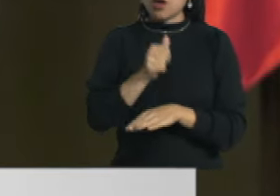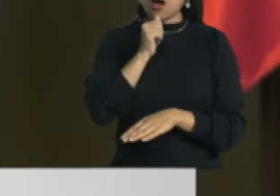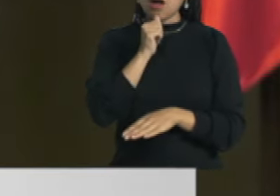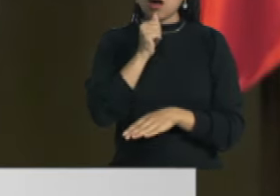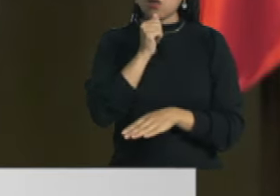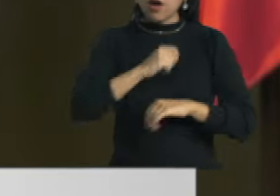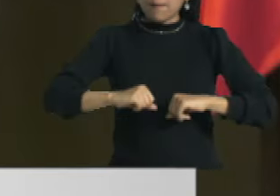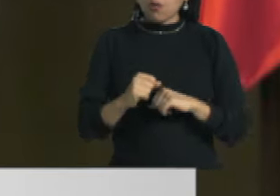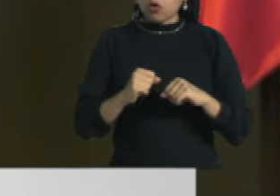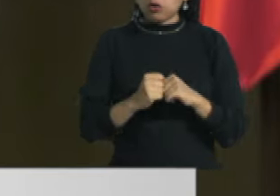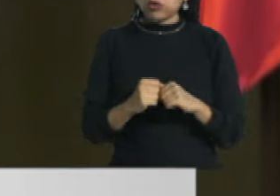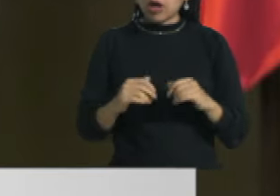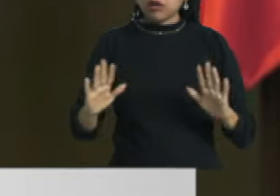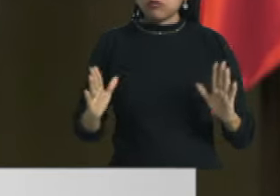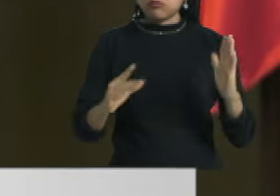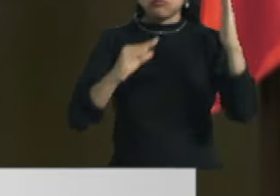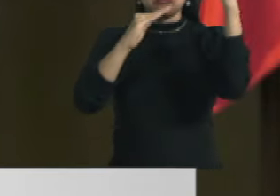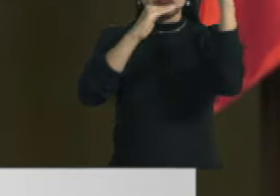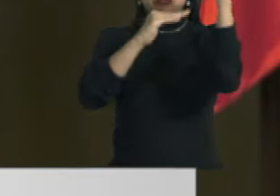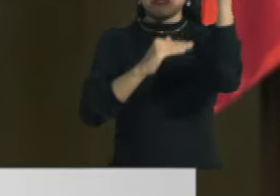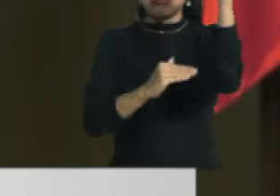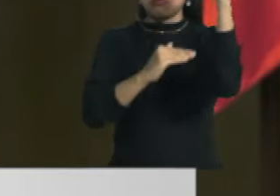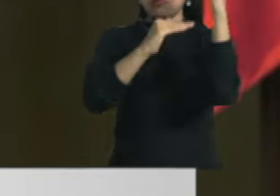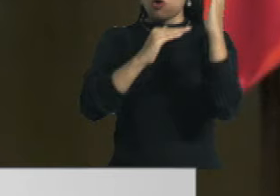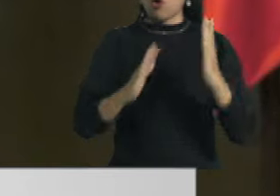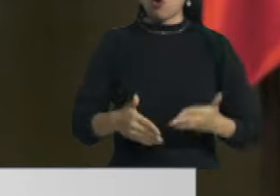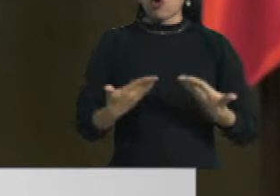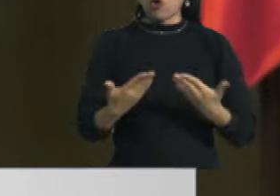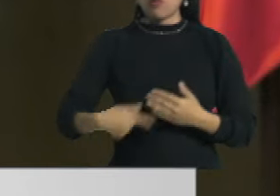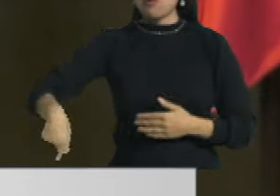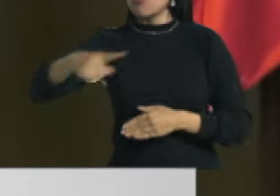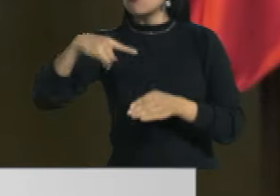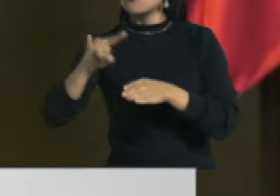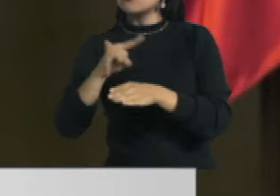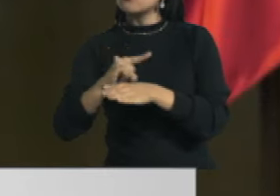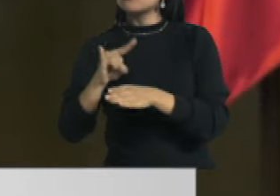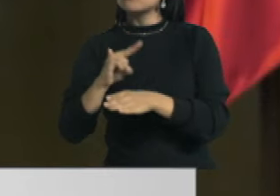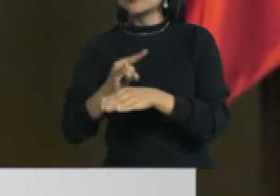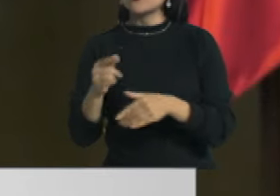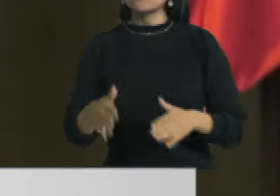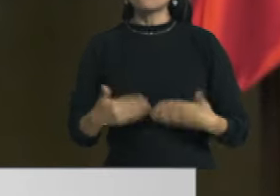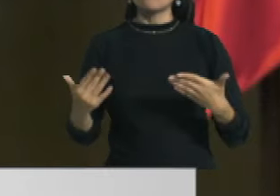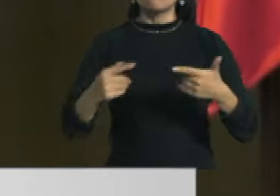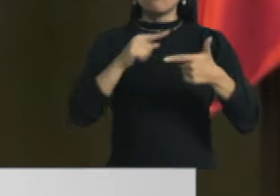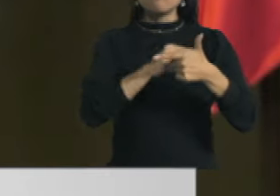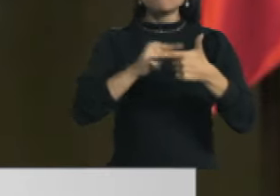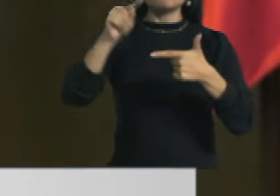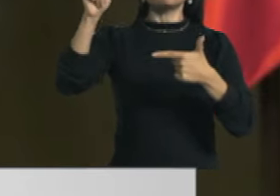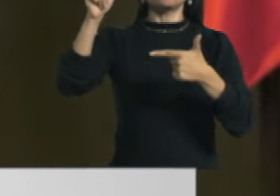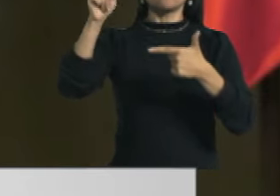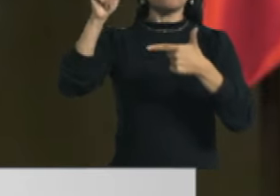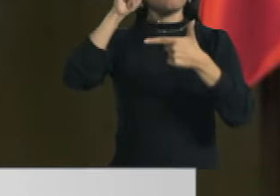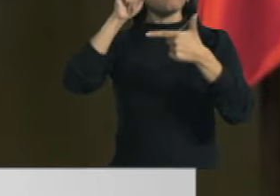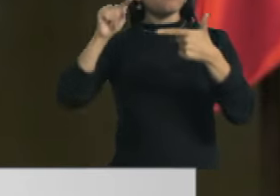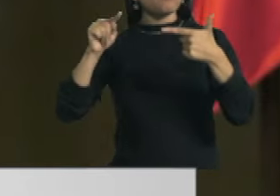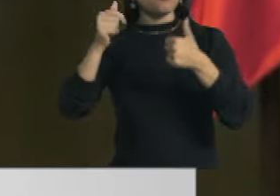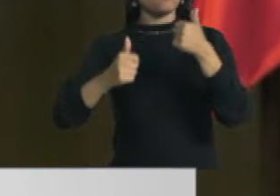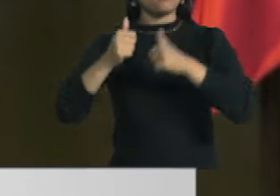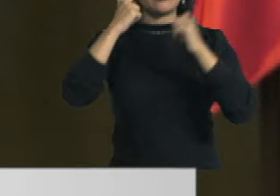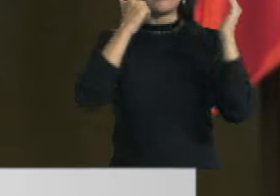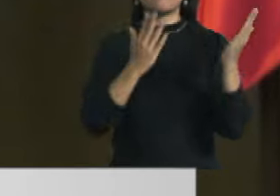bajó drásticamente en este primer día de racionamiento diario. Lo van a ver ustedes también a continuación en sus pantallas.